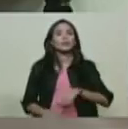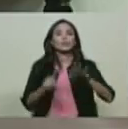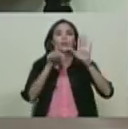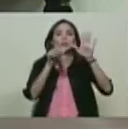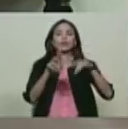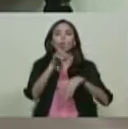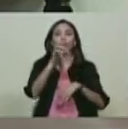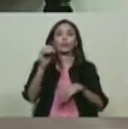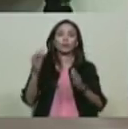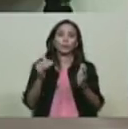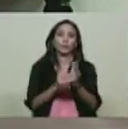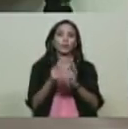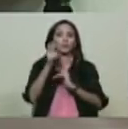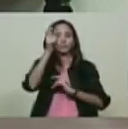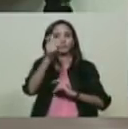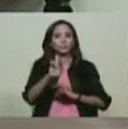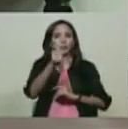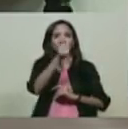620 mil compatriotas,